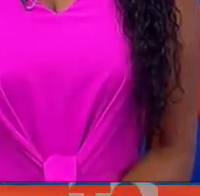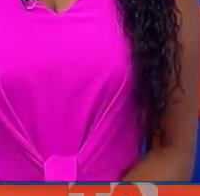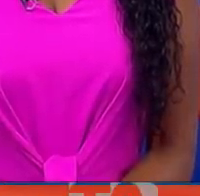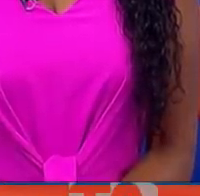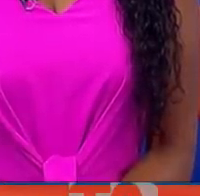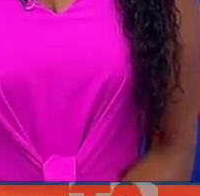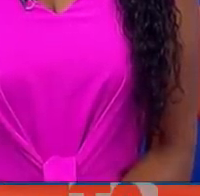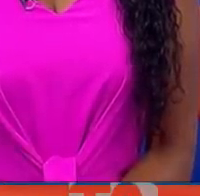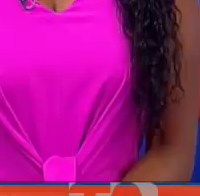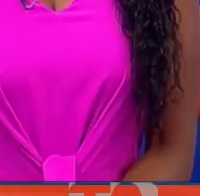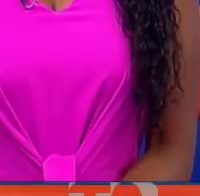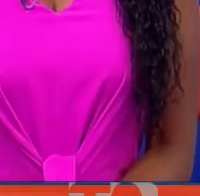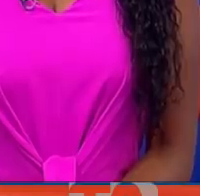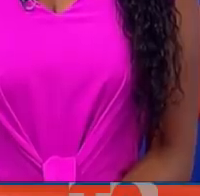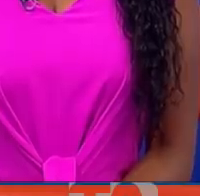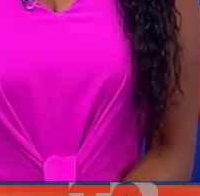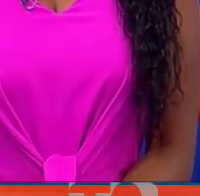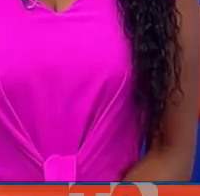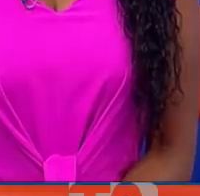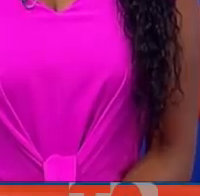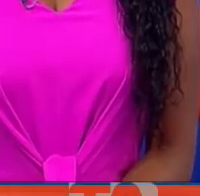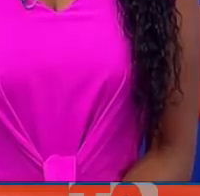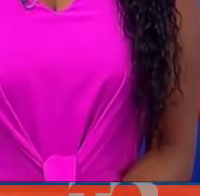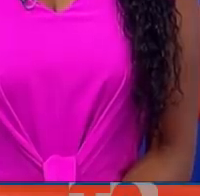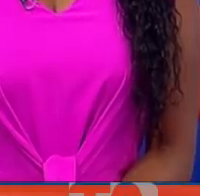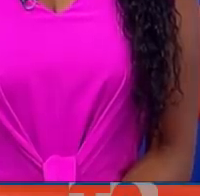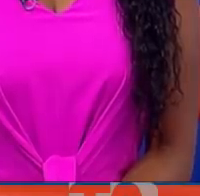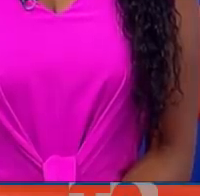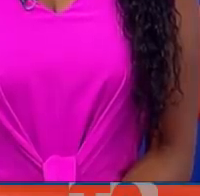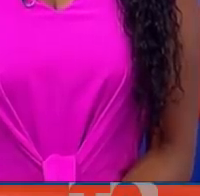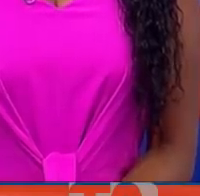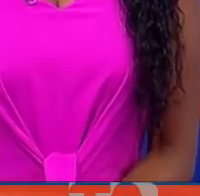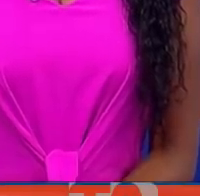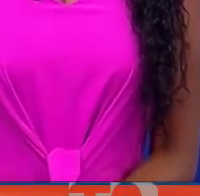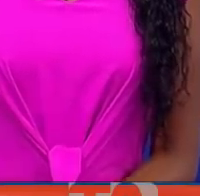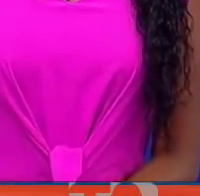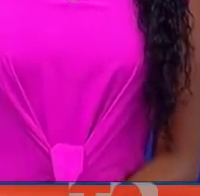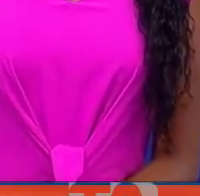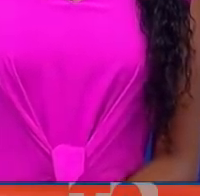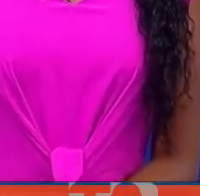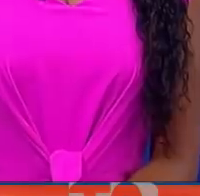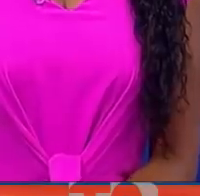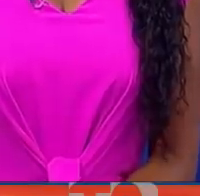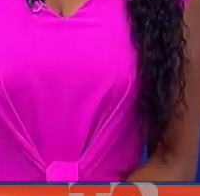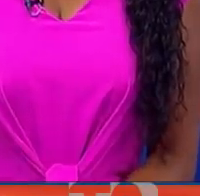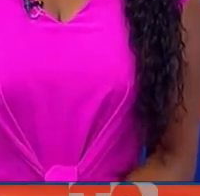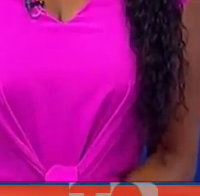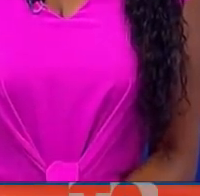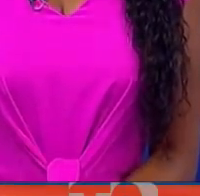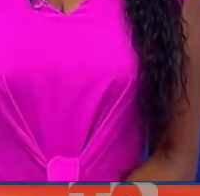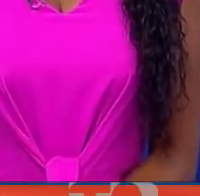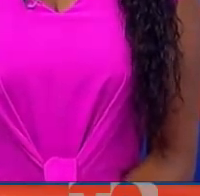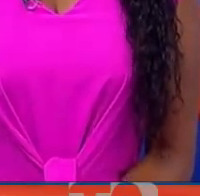pantalla, hoy únicamente pueden circular los vehículos cuyas placas terminan en dígitos impares. Ahí está, 1, 3, 5, 7 y 9. Por